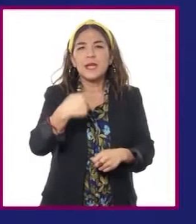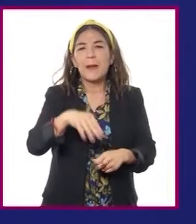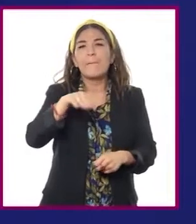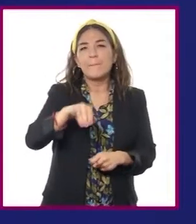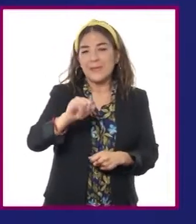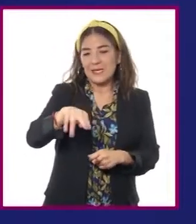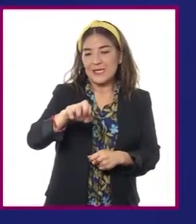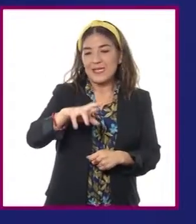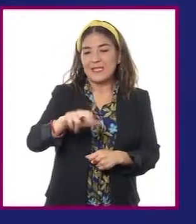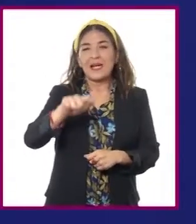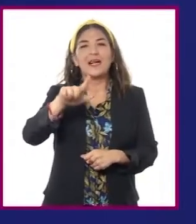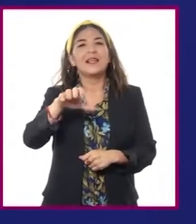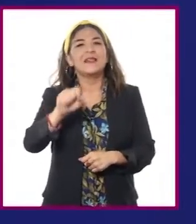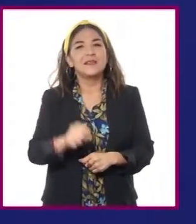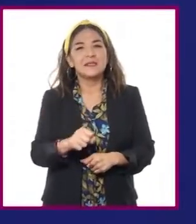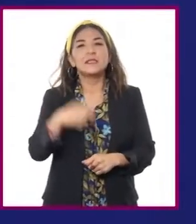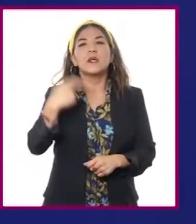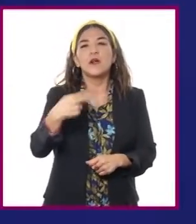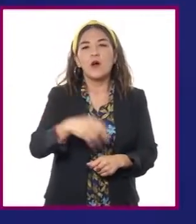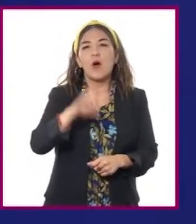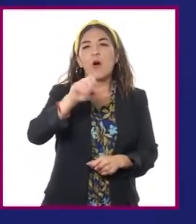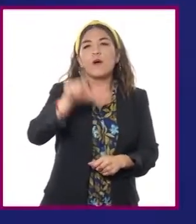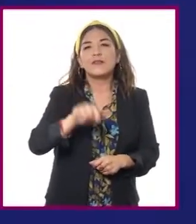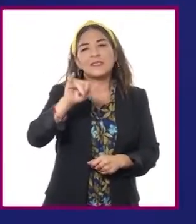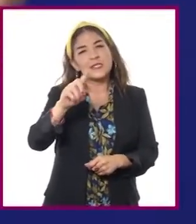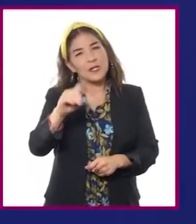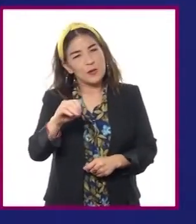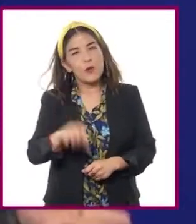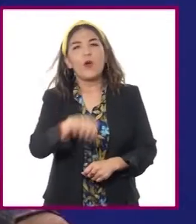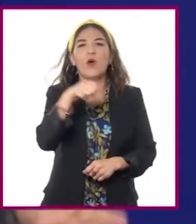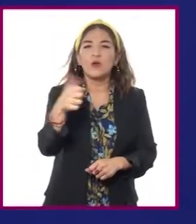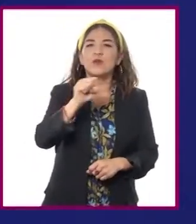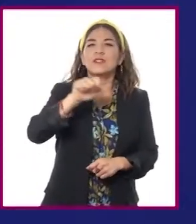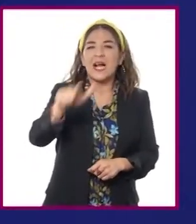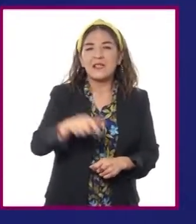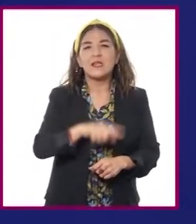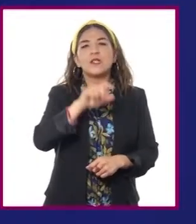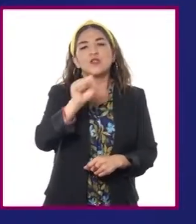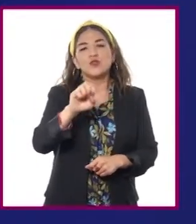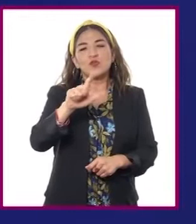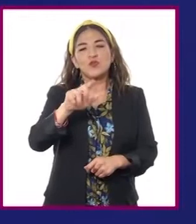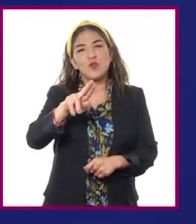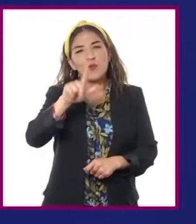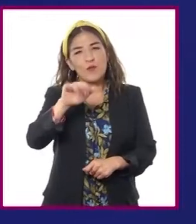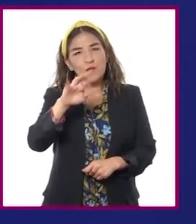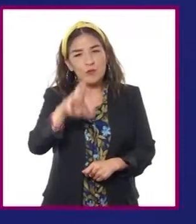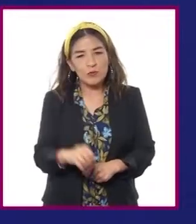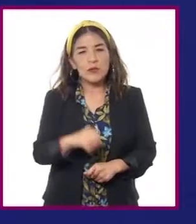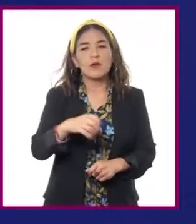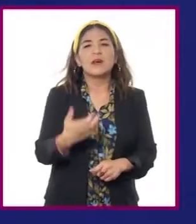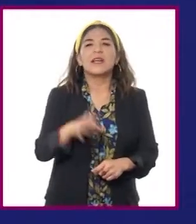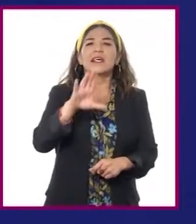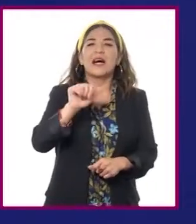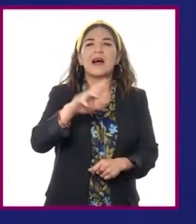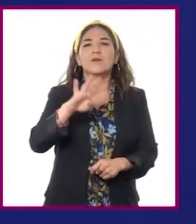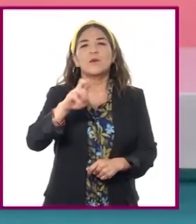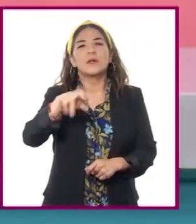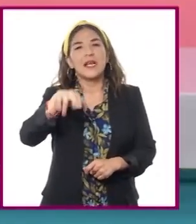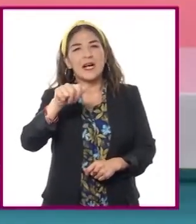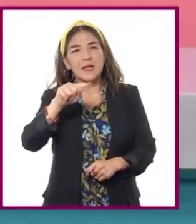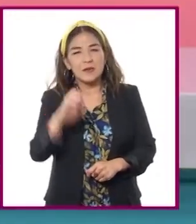minerales, mayoritariamente como óxidos y otras sales, como sulfuros, cloruros, sulfatos o